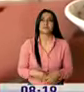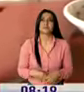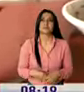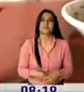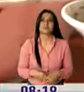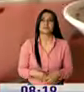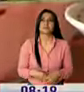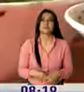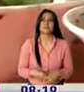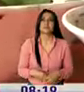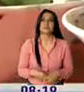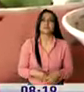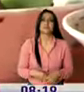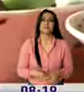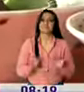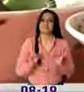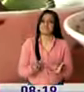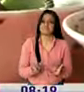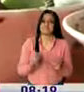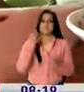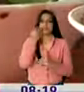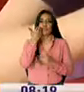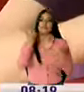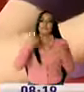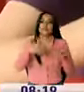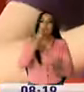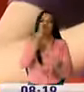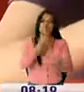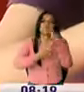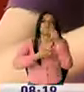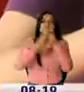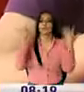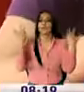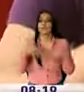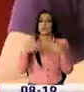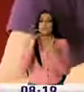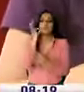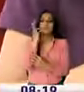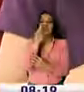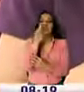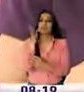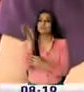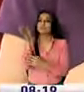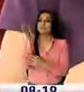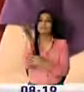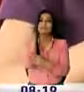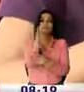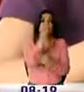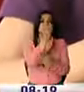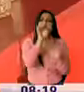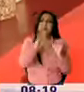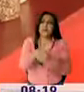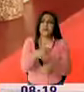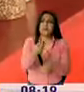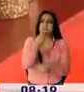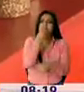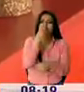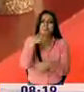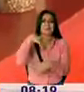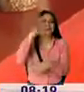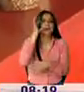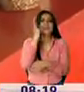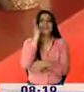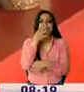Ya instalados y más cómodos, la comida no puede faltar. Y por donde usted vaya, podrá encontrar los platillos más